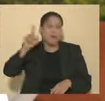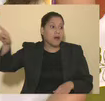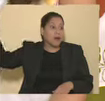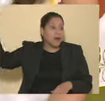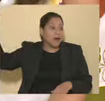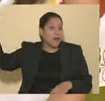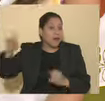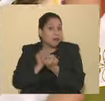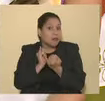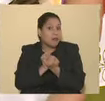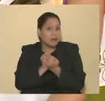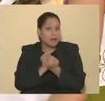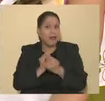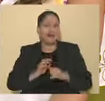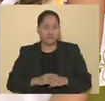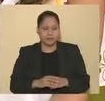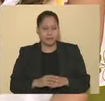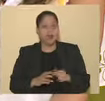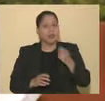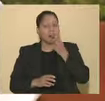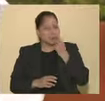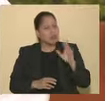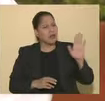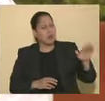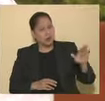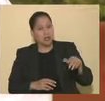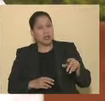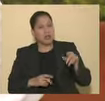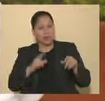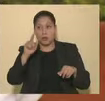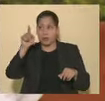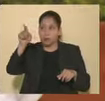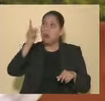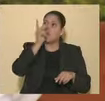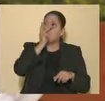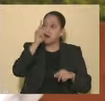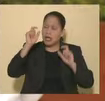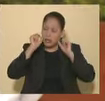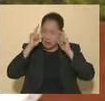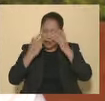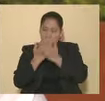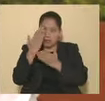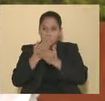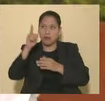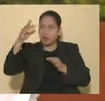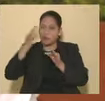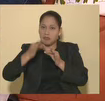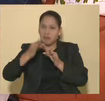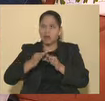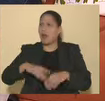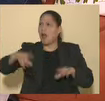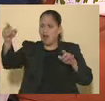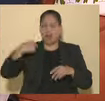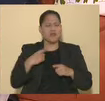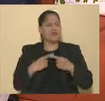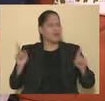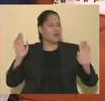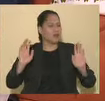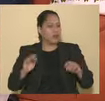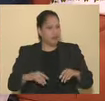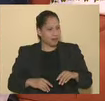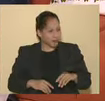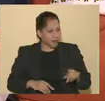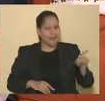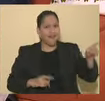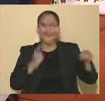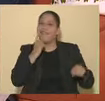así. Sí, pero cuando le dicen, oye, ¿y por qué no haces lo que tu papá, que se levanta temprano y es cumplidor? Porque no somos iguales. Ah, y si no le